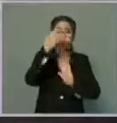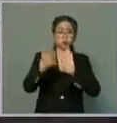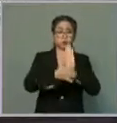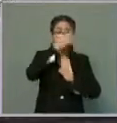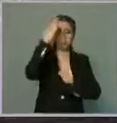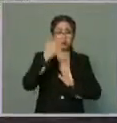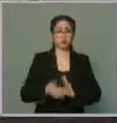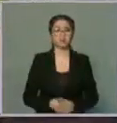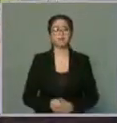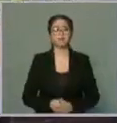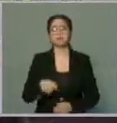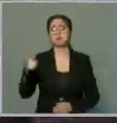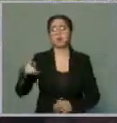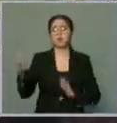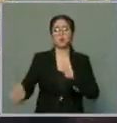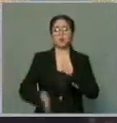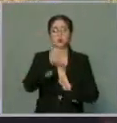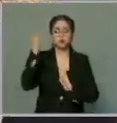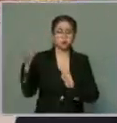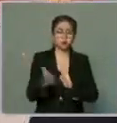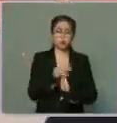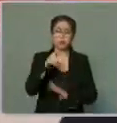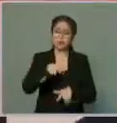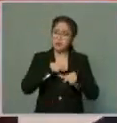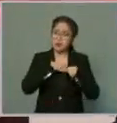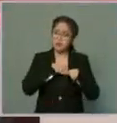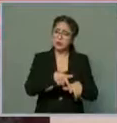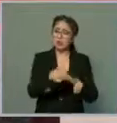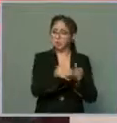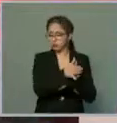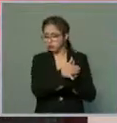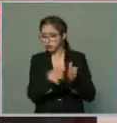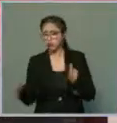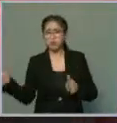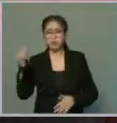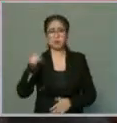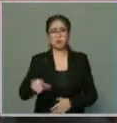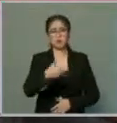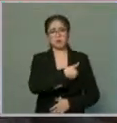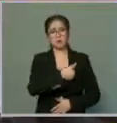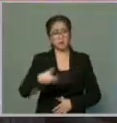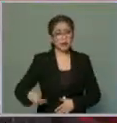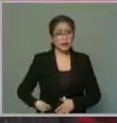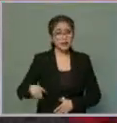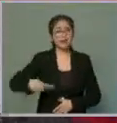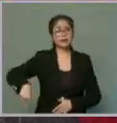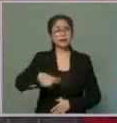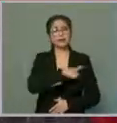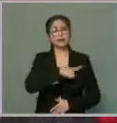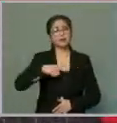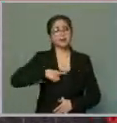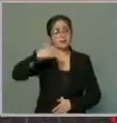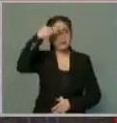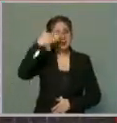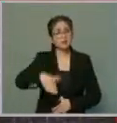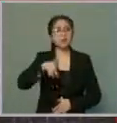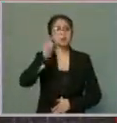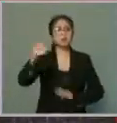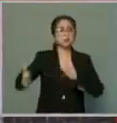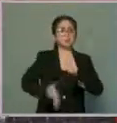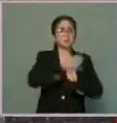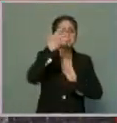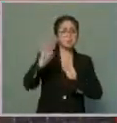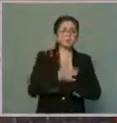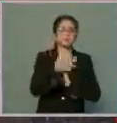seguir seguramente durante todo su periodo como presidente. Hay que tener en cuenta que la construcción del muro tiene un costo